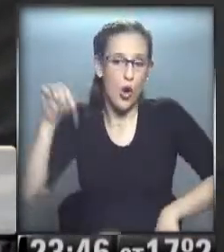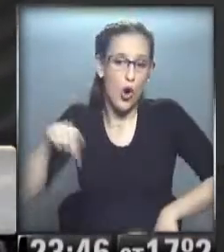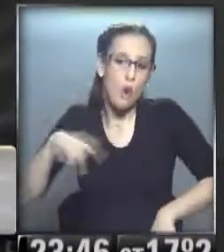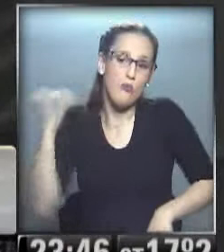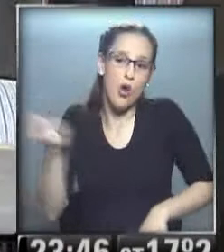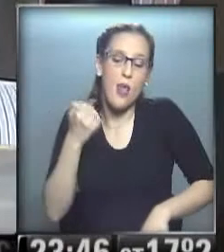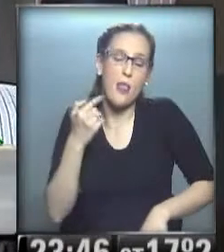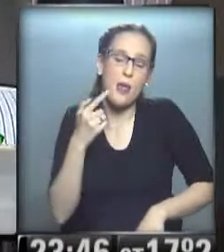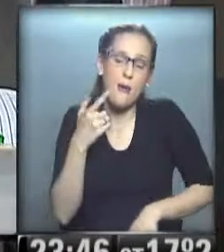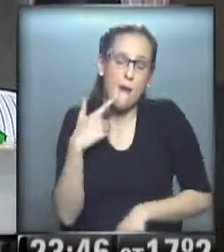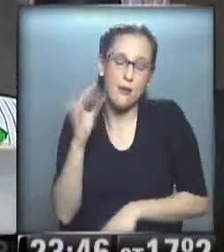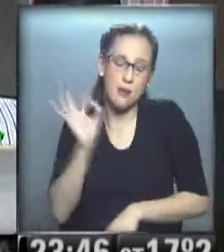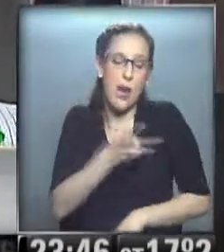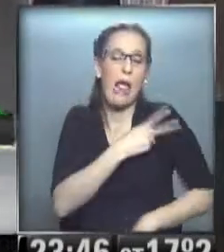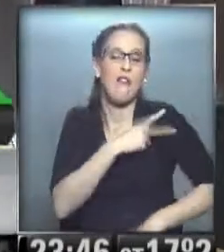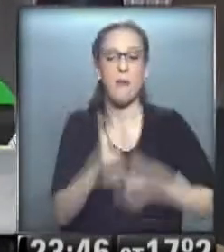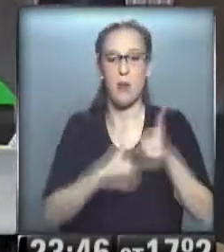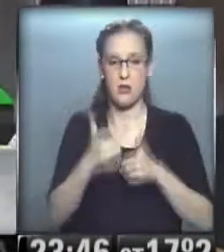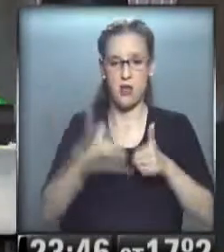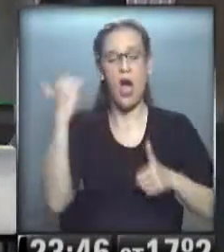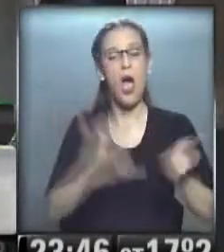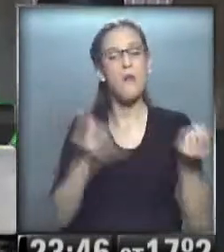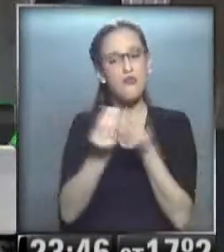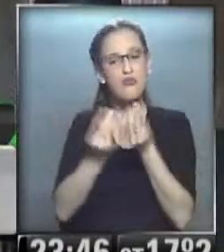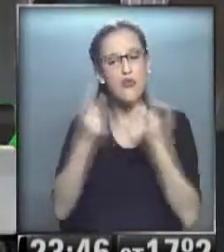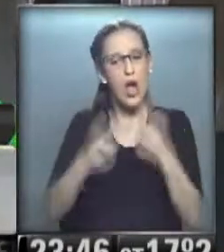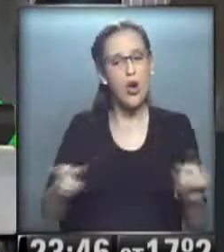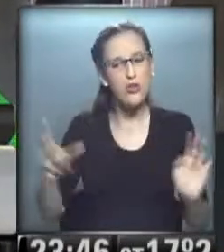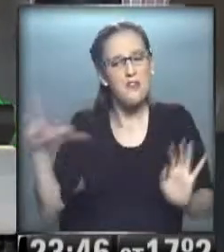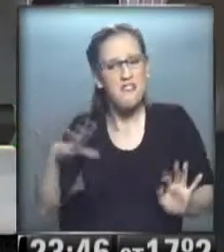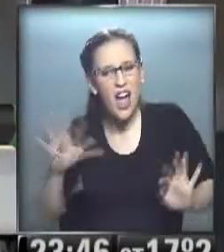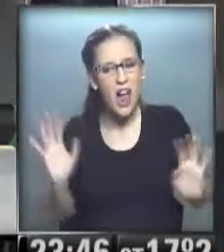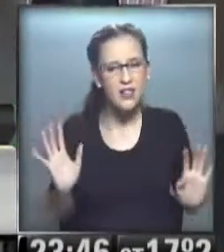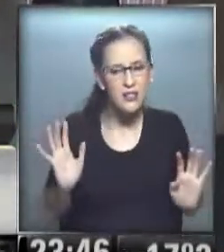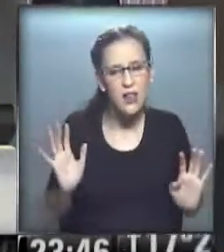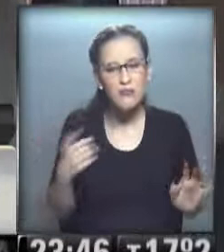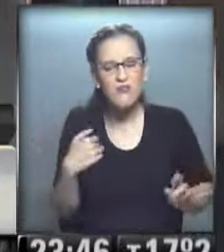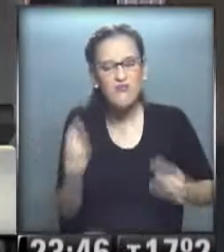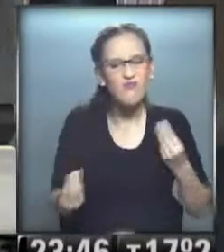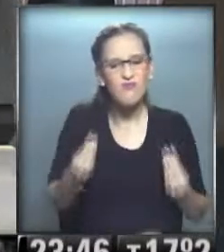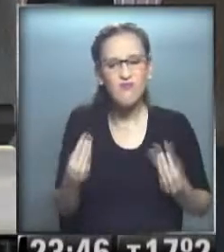¿no? Hay muchos balances que nosotros no teníamos a la vista a la hora de administrar la empresa,